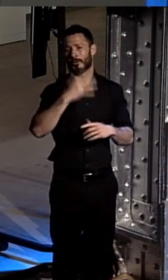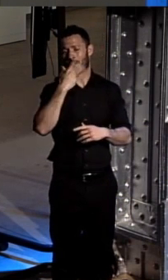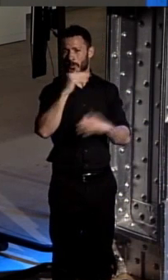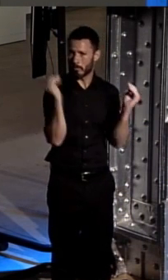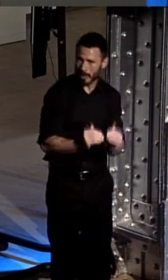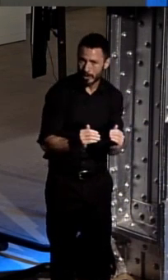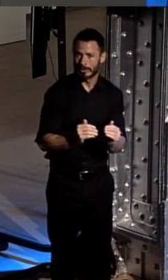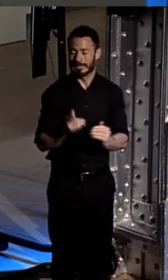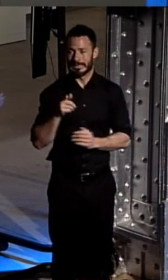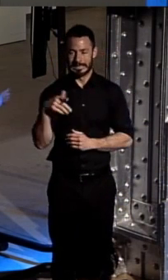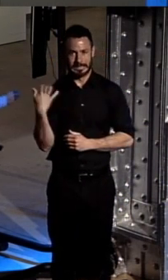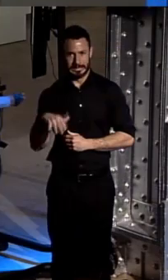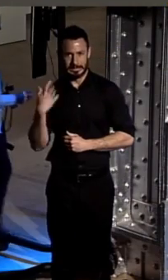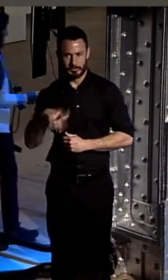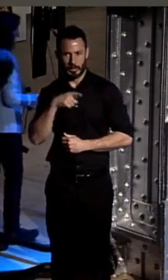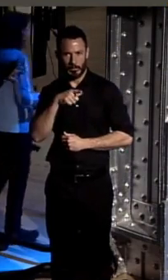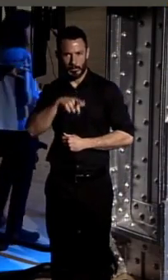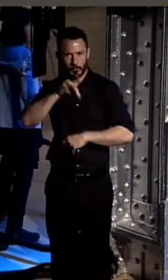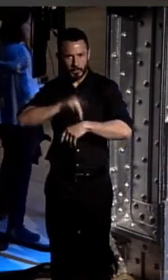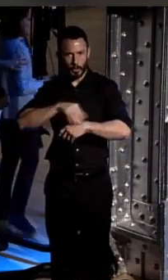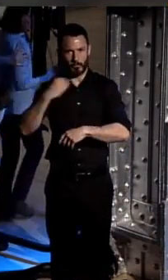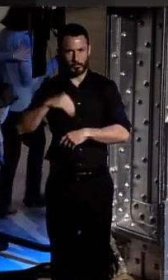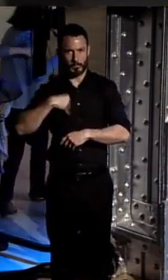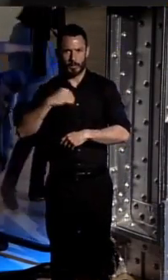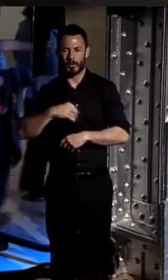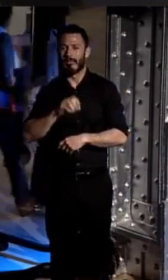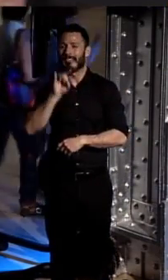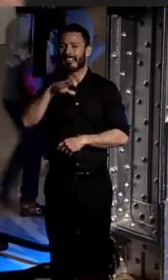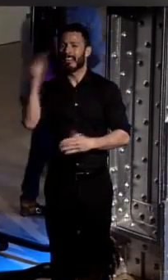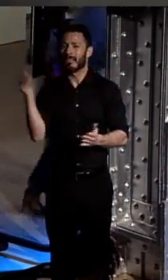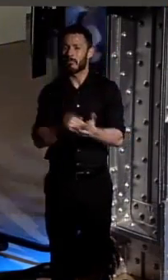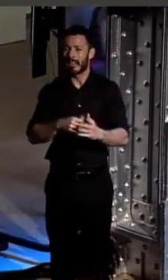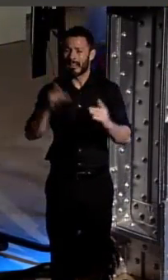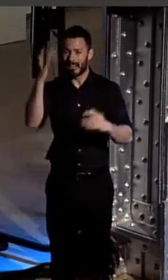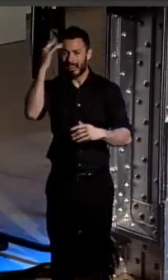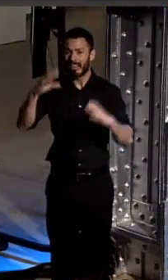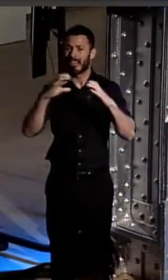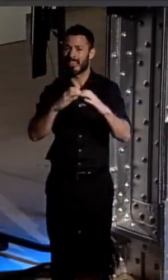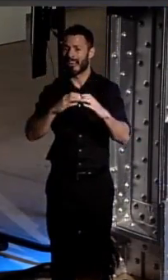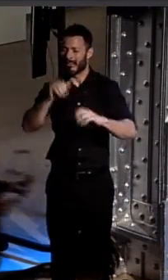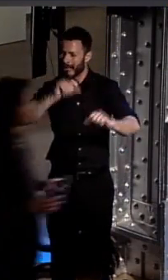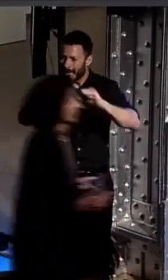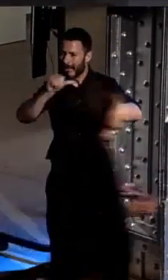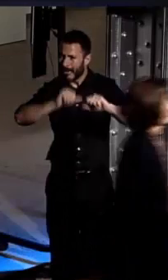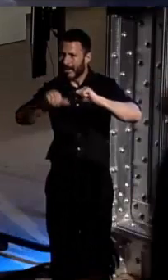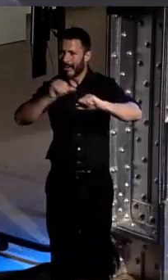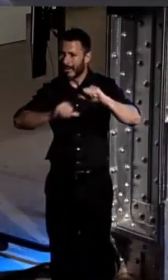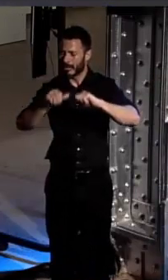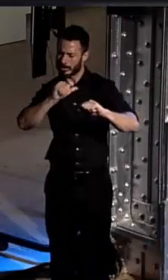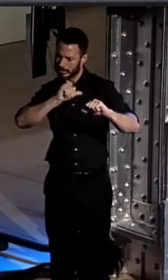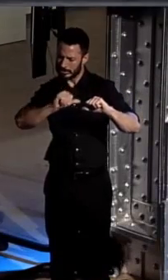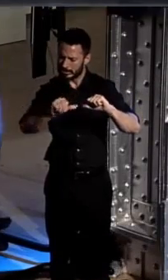que ha abierto 15.000 cerebros a lo largo de su vida y que cada vez que el bisturí recorría el cráneo se